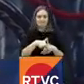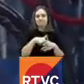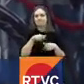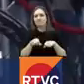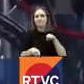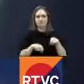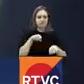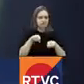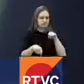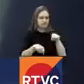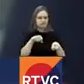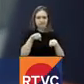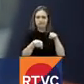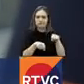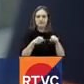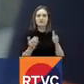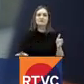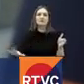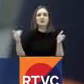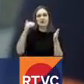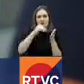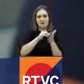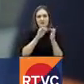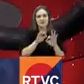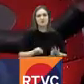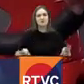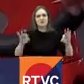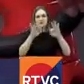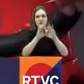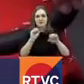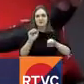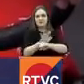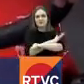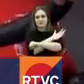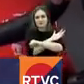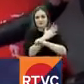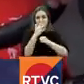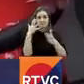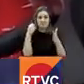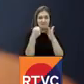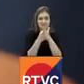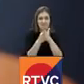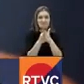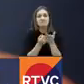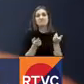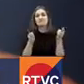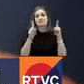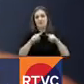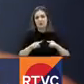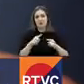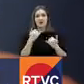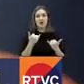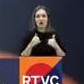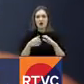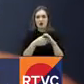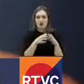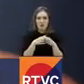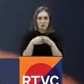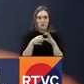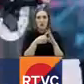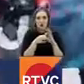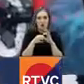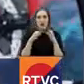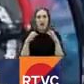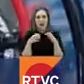el poder montar en bicicleta después del accidente y poder hacerlo con mis amigos, con mi familia,